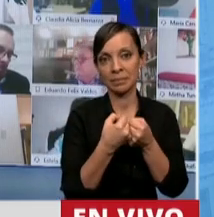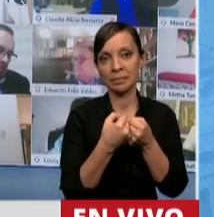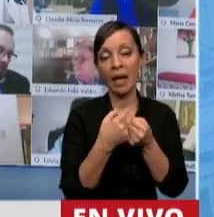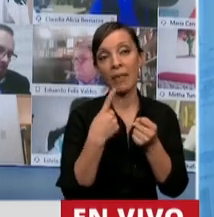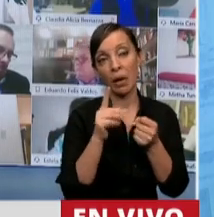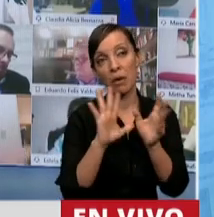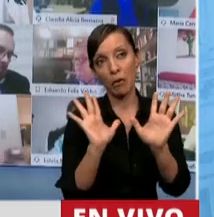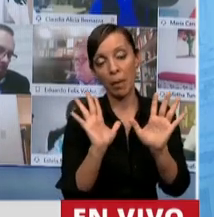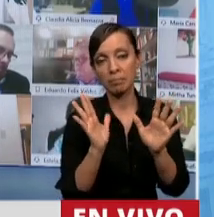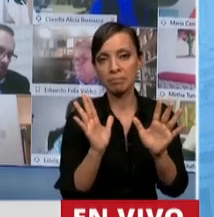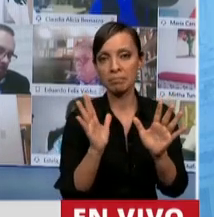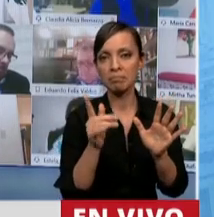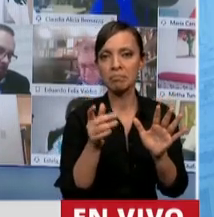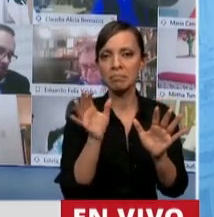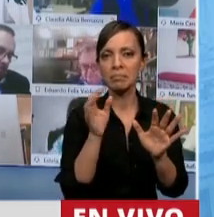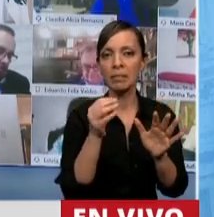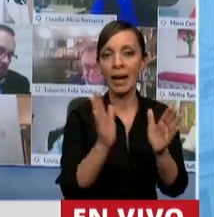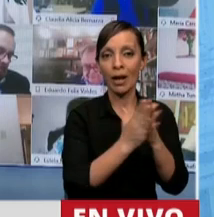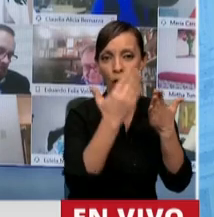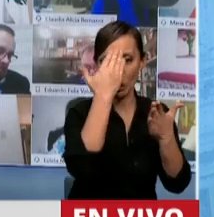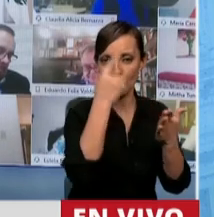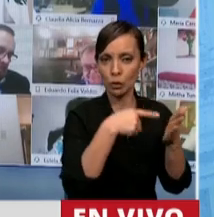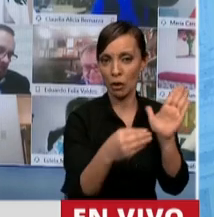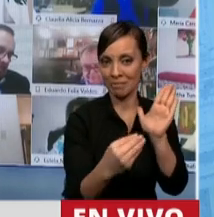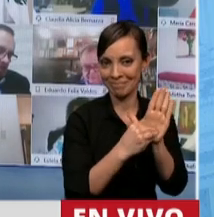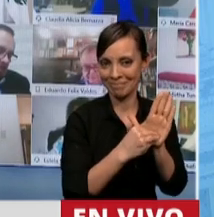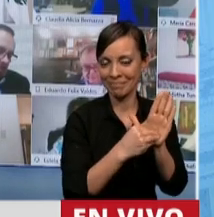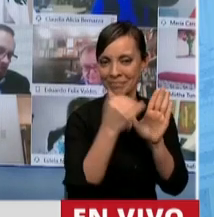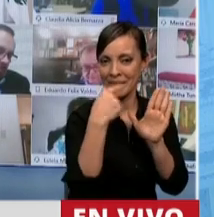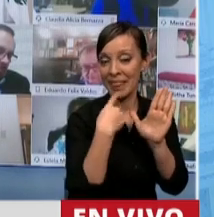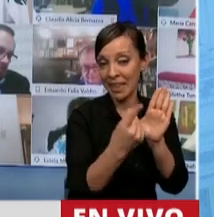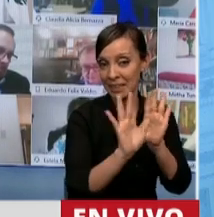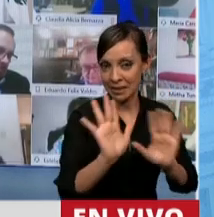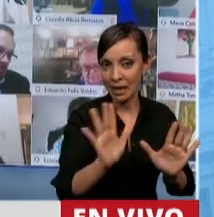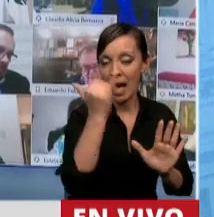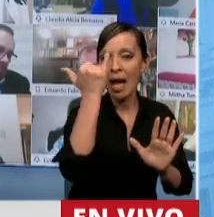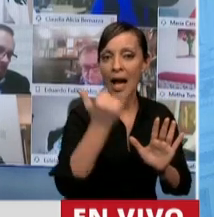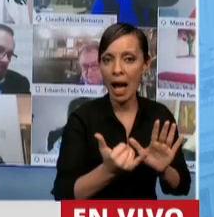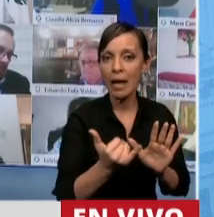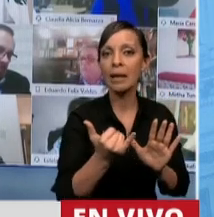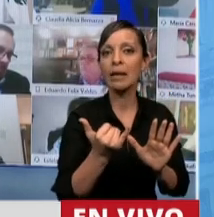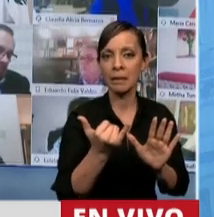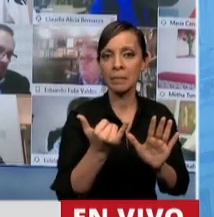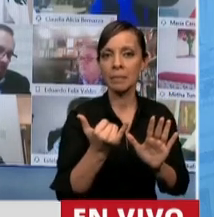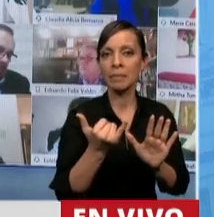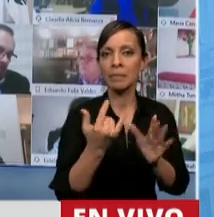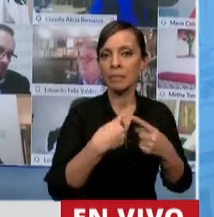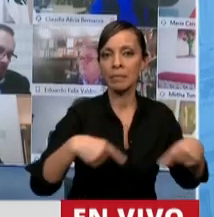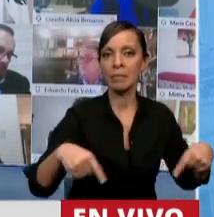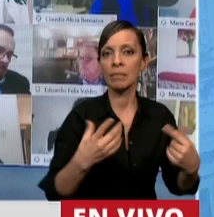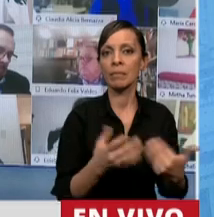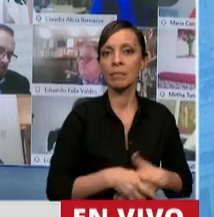alguna manera no, lo reconoce absolutamente la Constitución y reconoce estos instrumentos internacionales que consagran